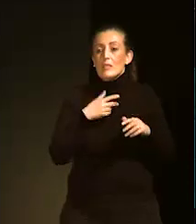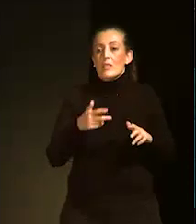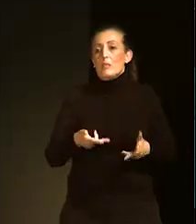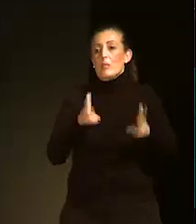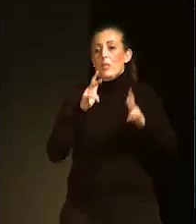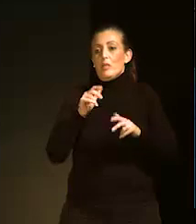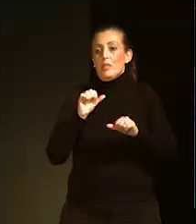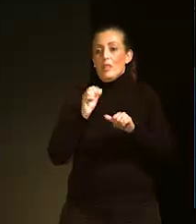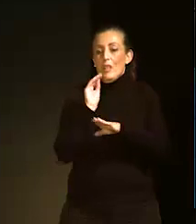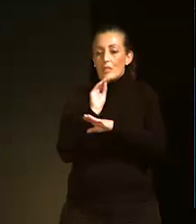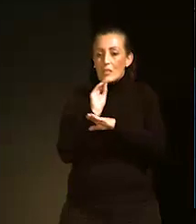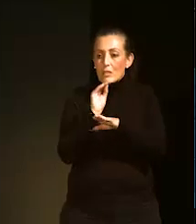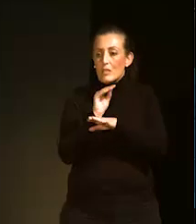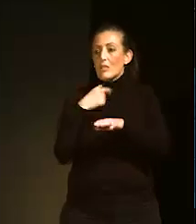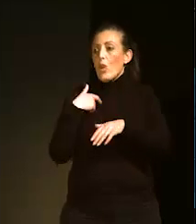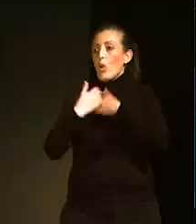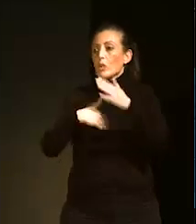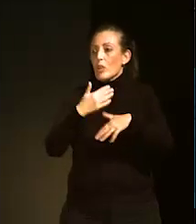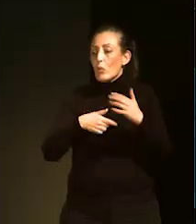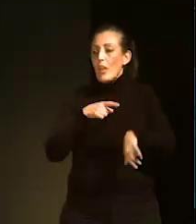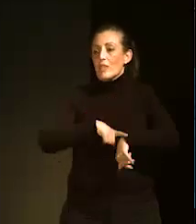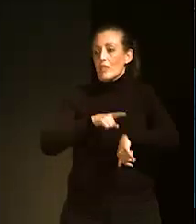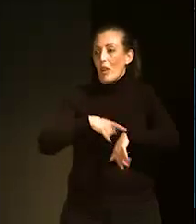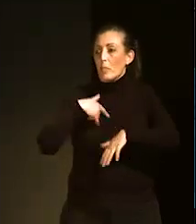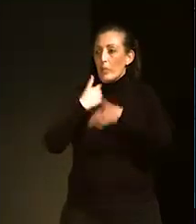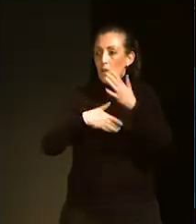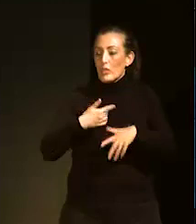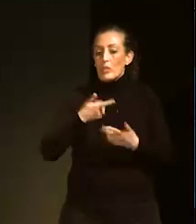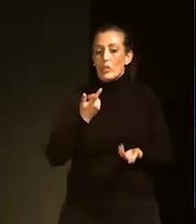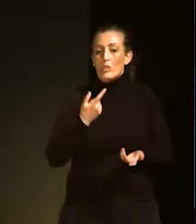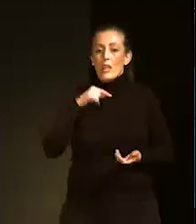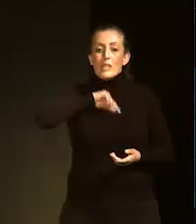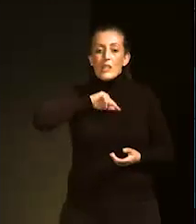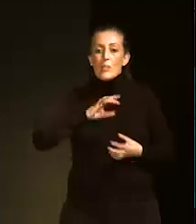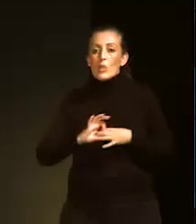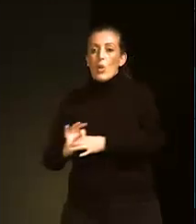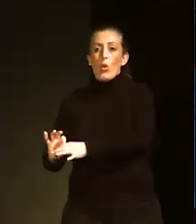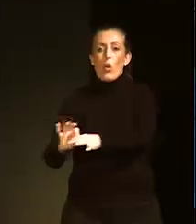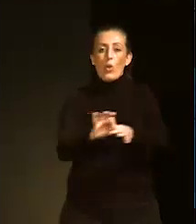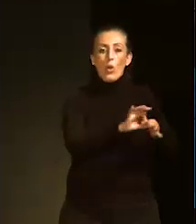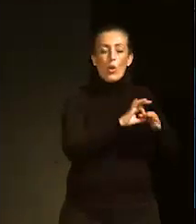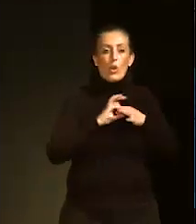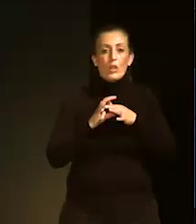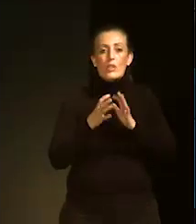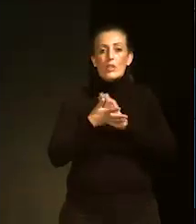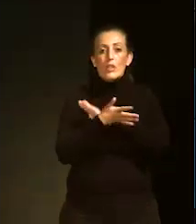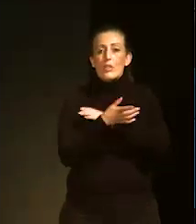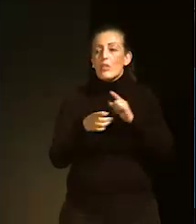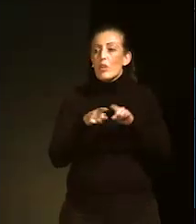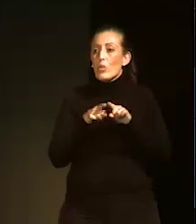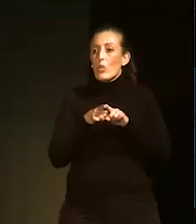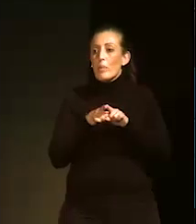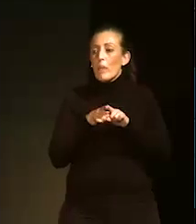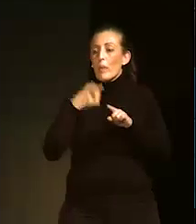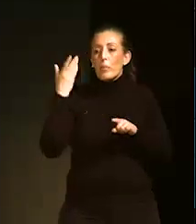la sostenibilidad en el tiempo el sentido comunitario es la savia que